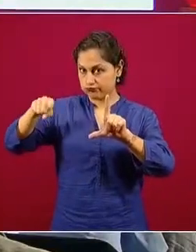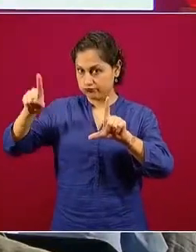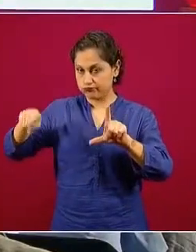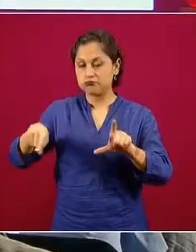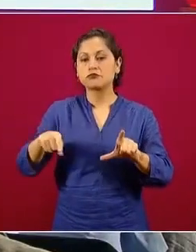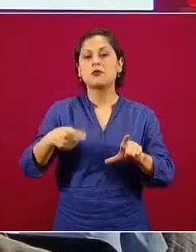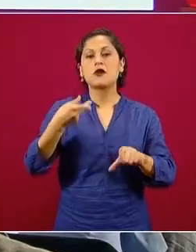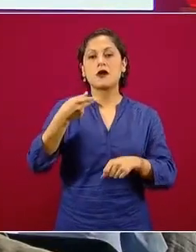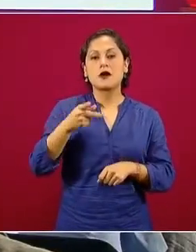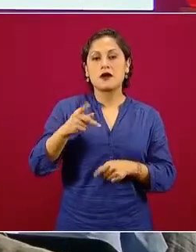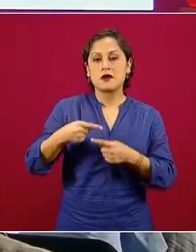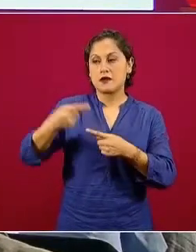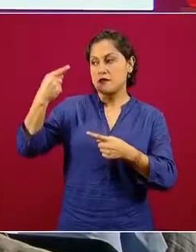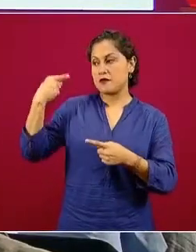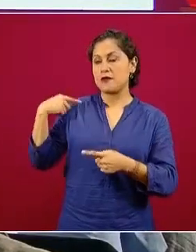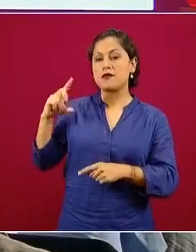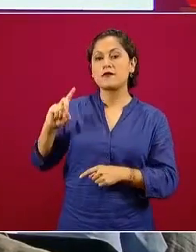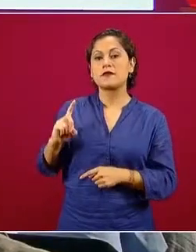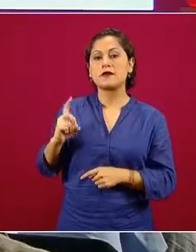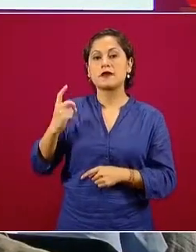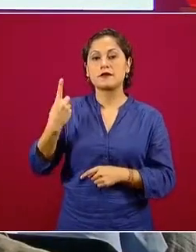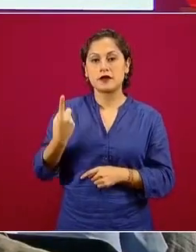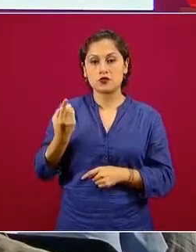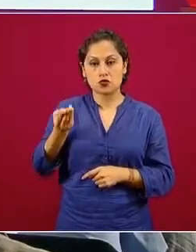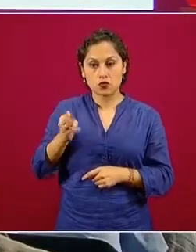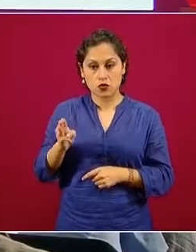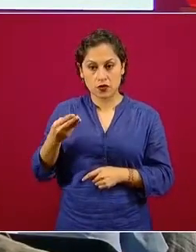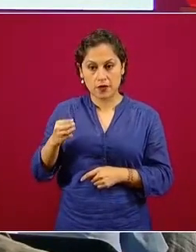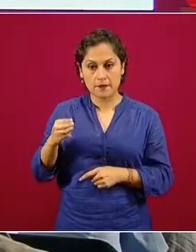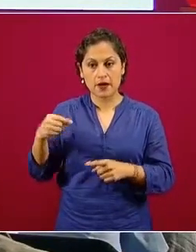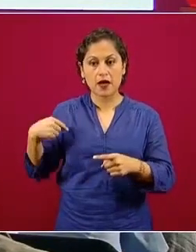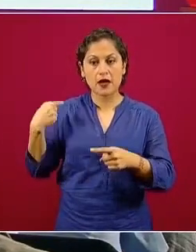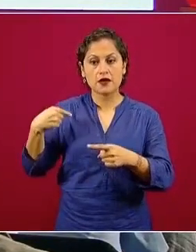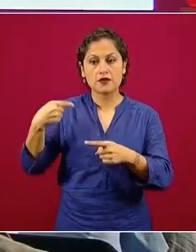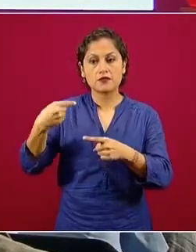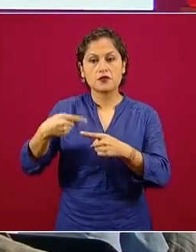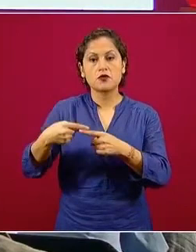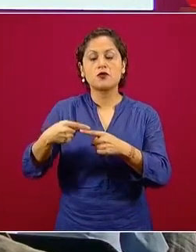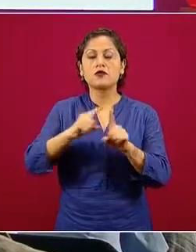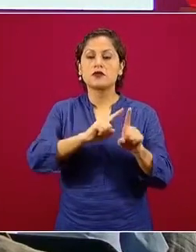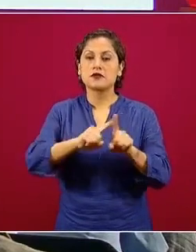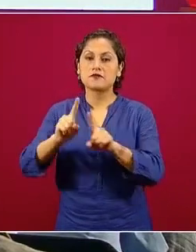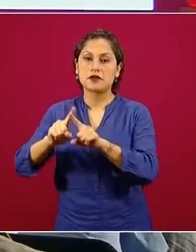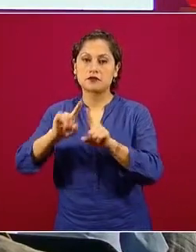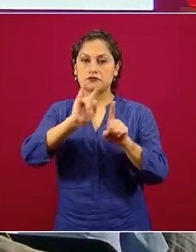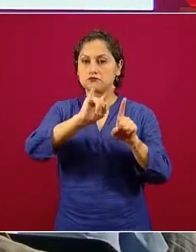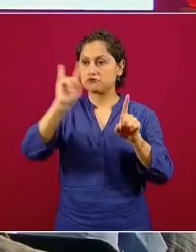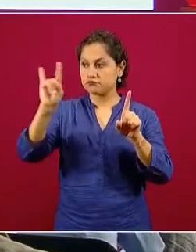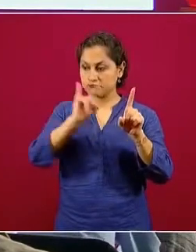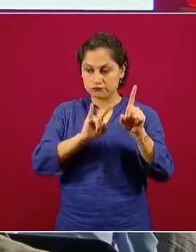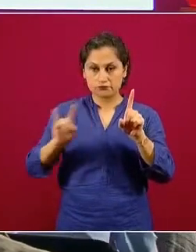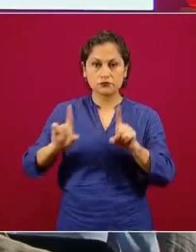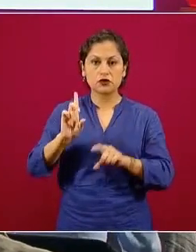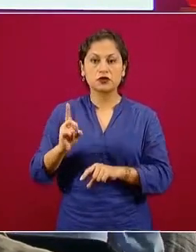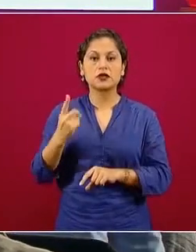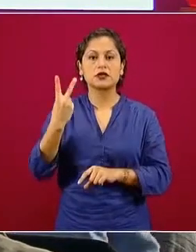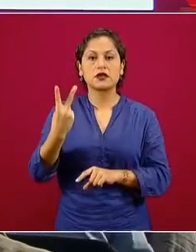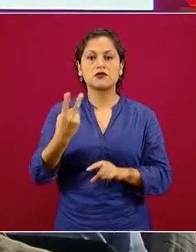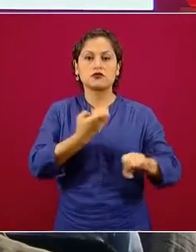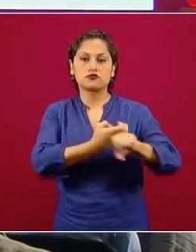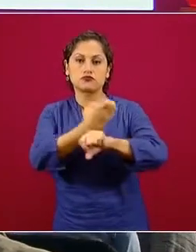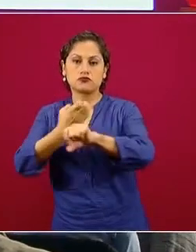el 31 de mayo 32 gráficas con tres sistemas de información